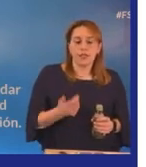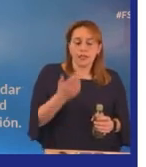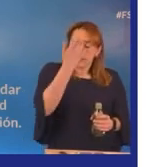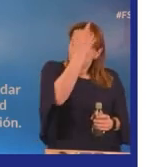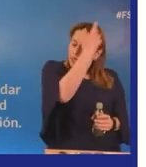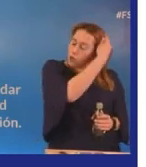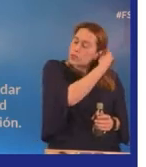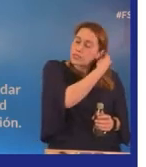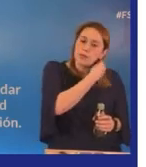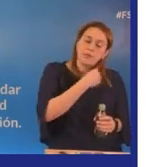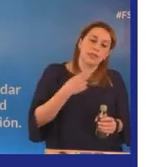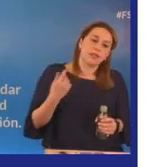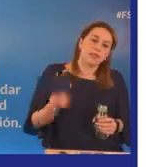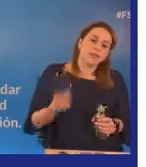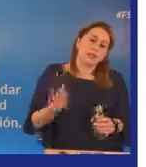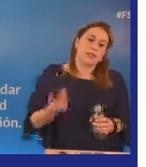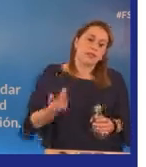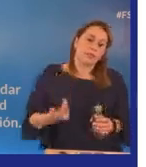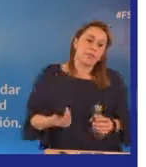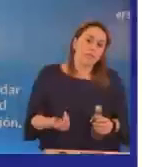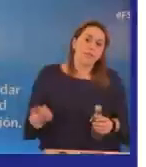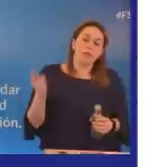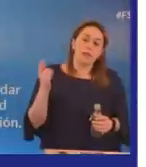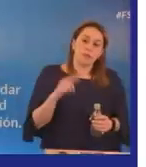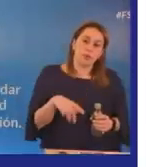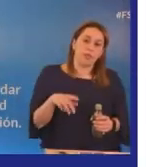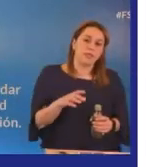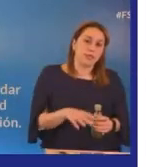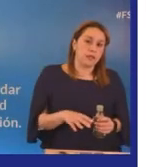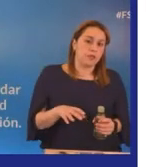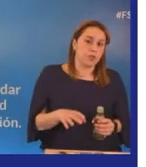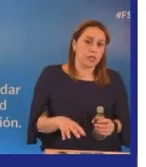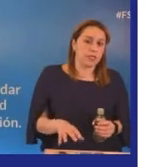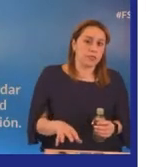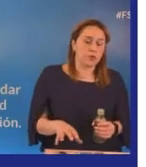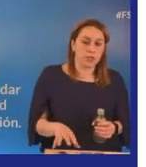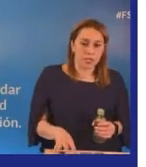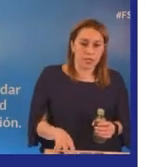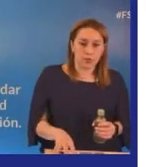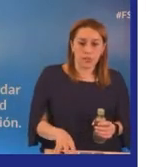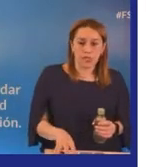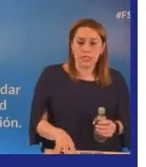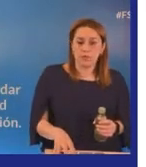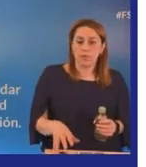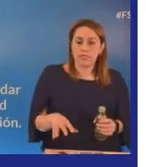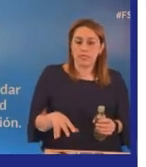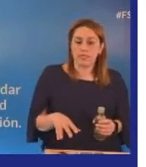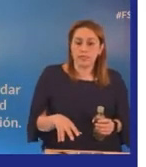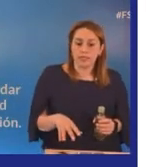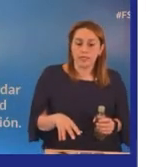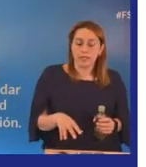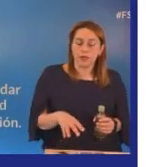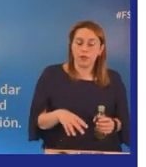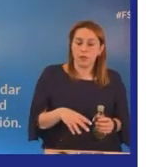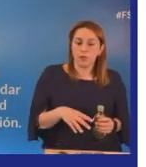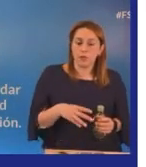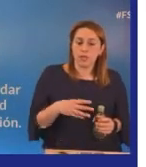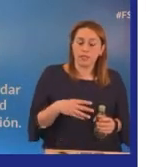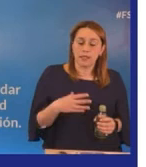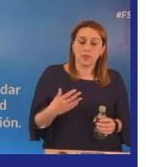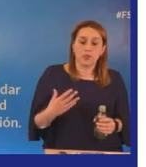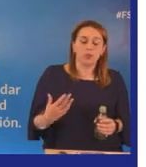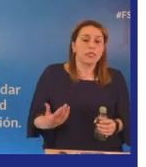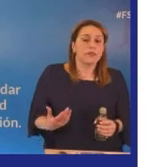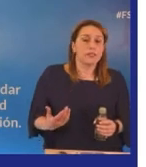que mirar cómo está la parte cognitiva del paciente para poder enseñar a usar el dispositivo. Si el paciente ya tiene